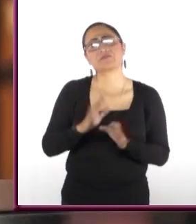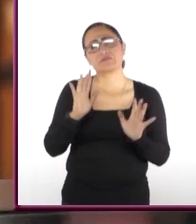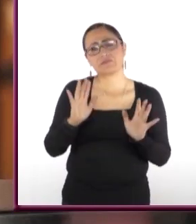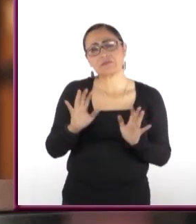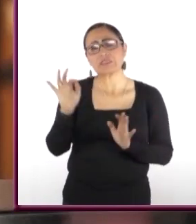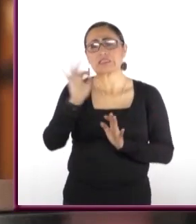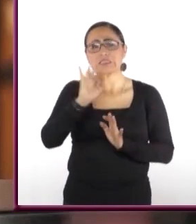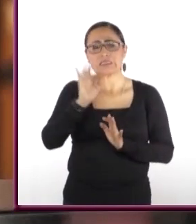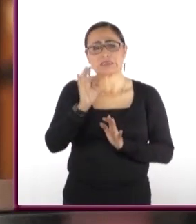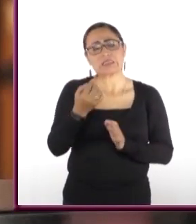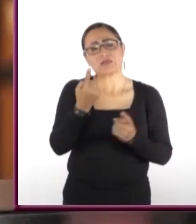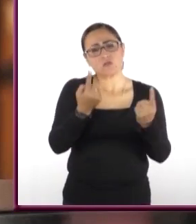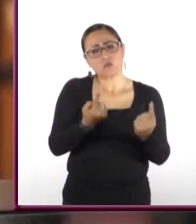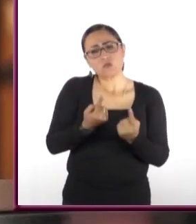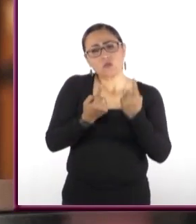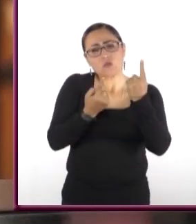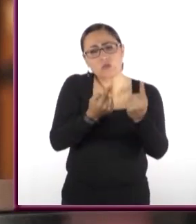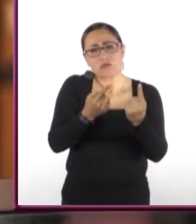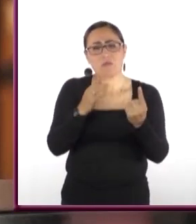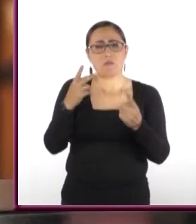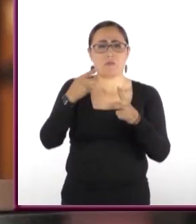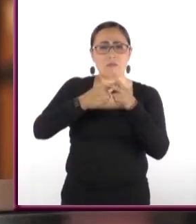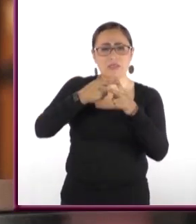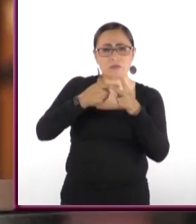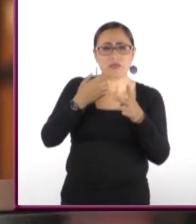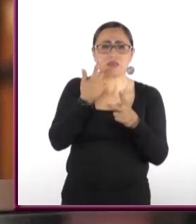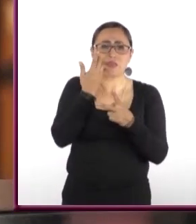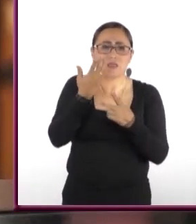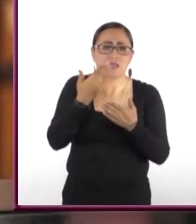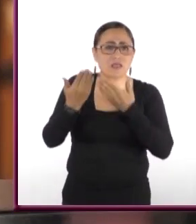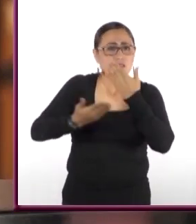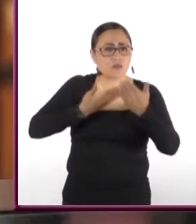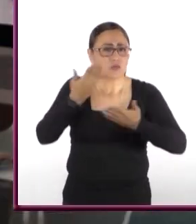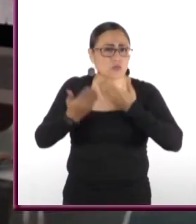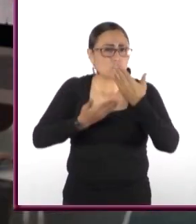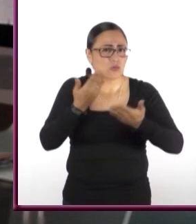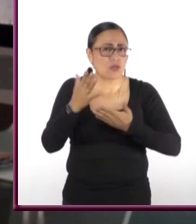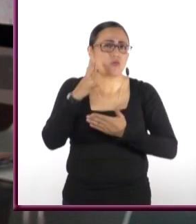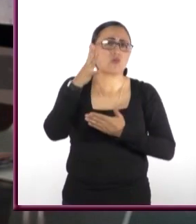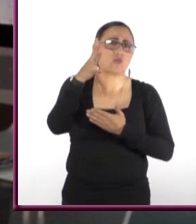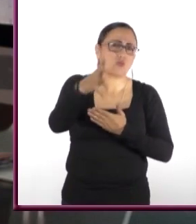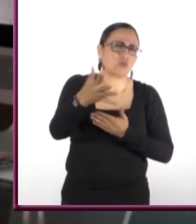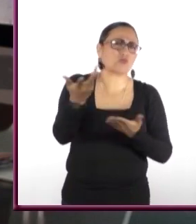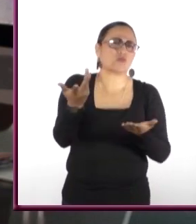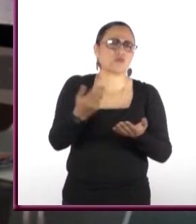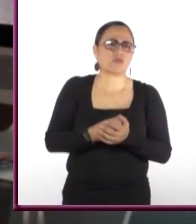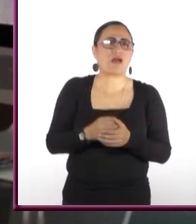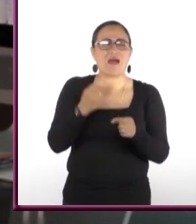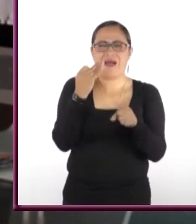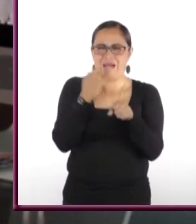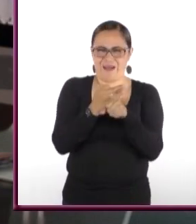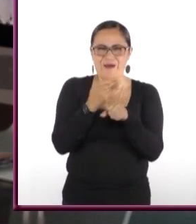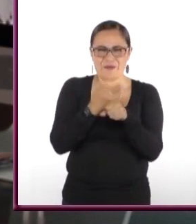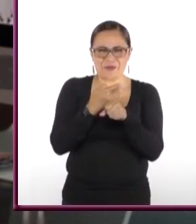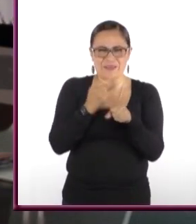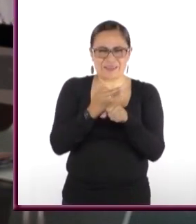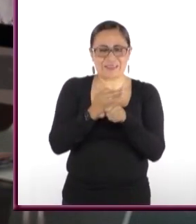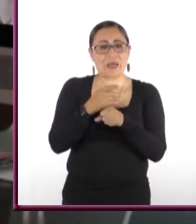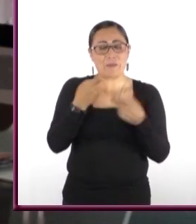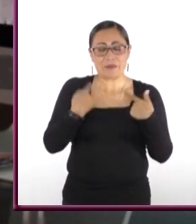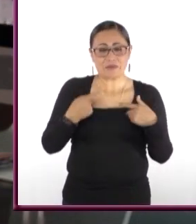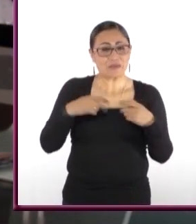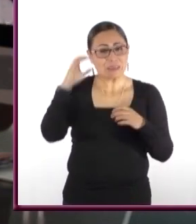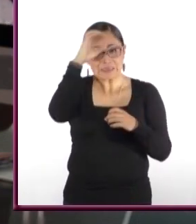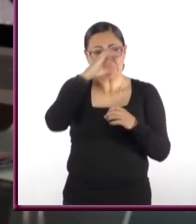alguien decide estudiar matemáticas, ¿cuál es su horizonte profesional? Ahorita es un momento increíble para